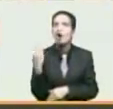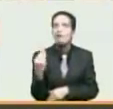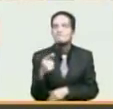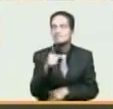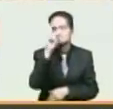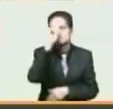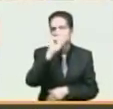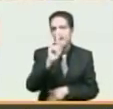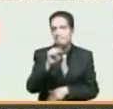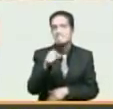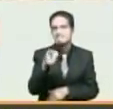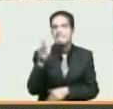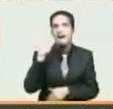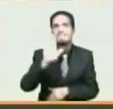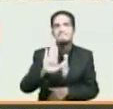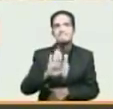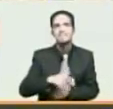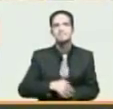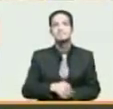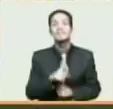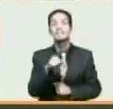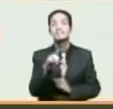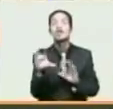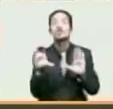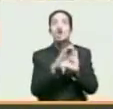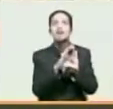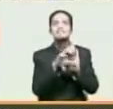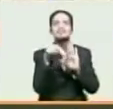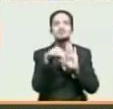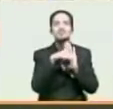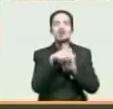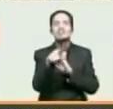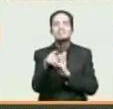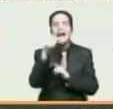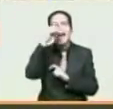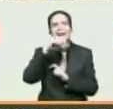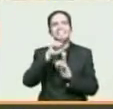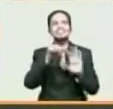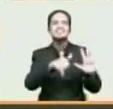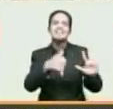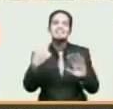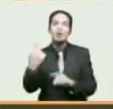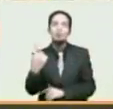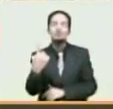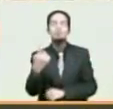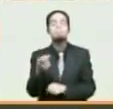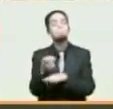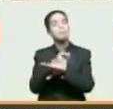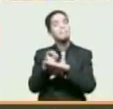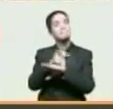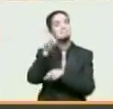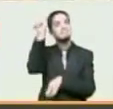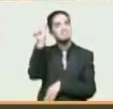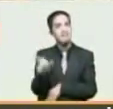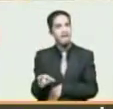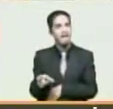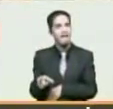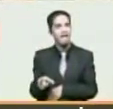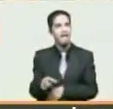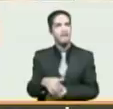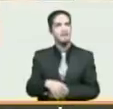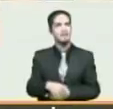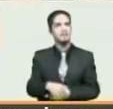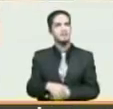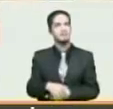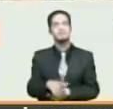cual. Esa constitución del 61 permitía al gobernante de turno, no se burlen